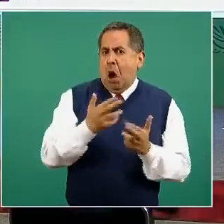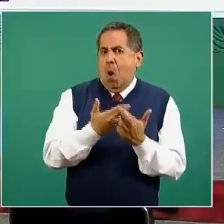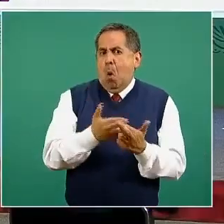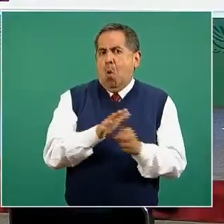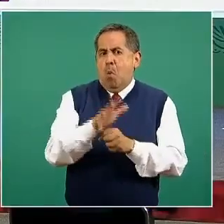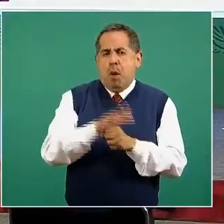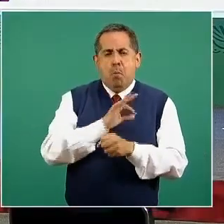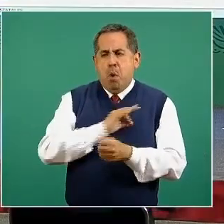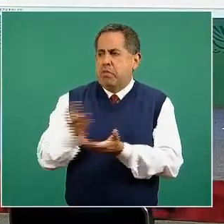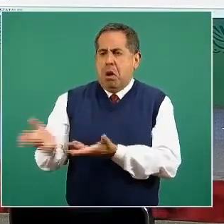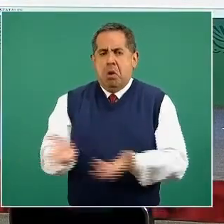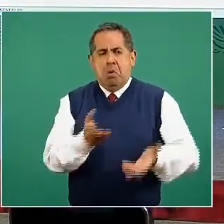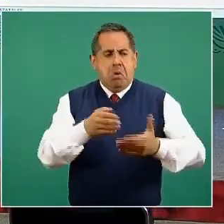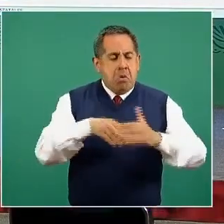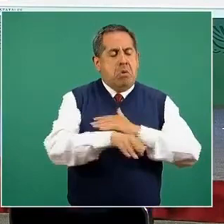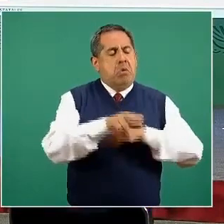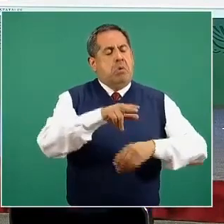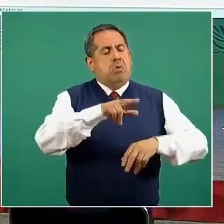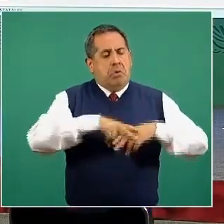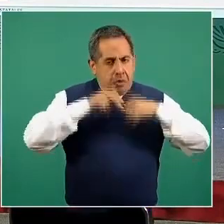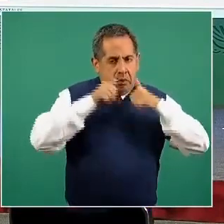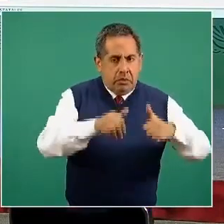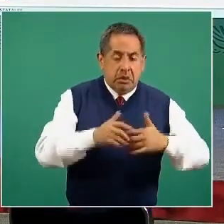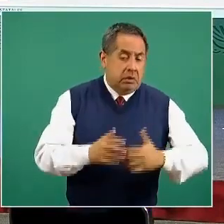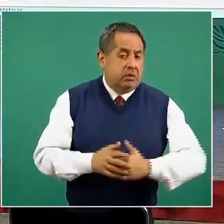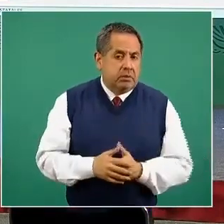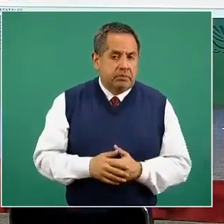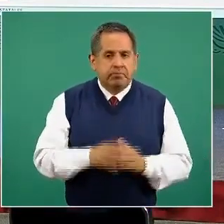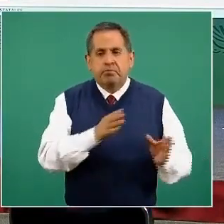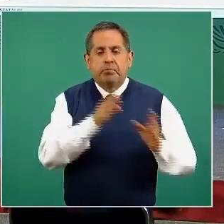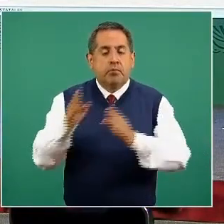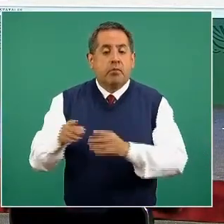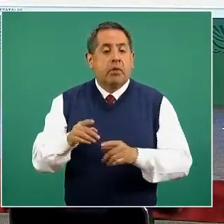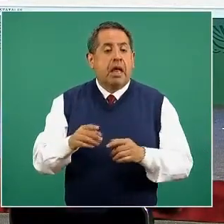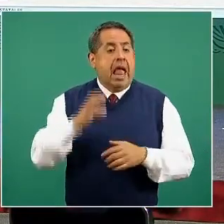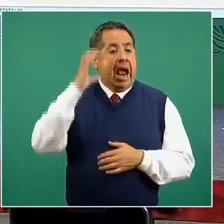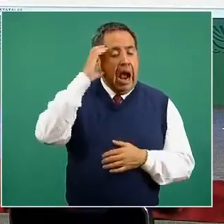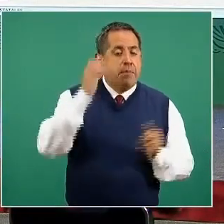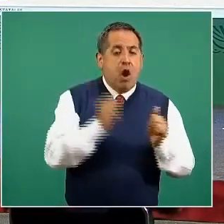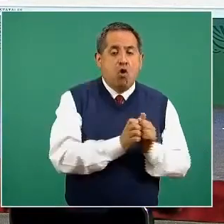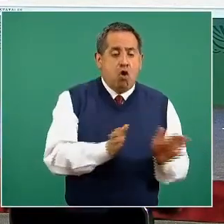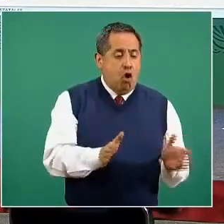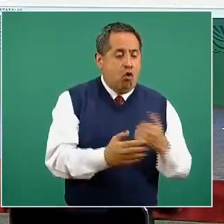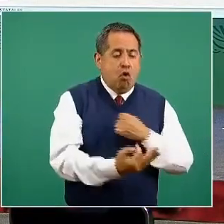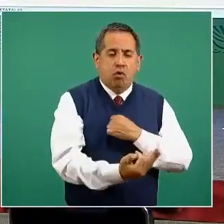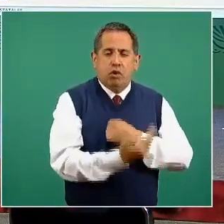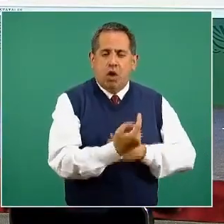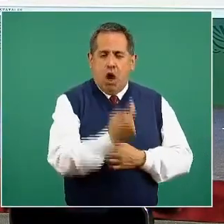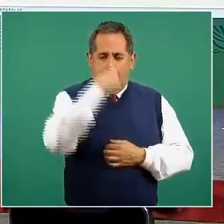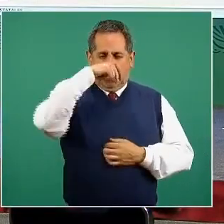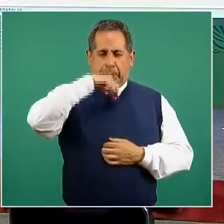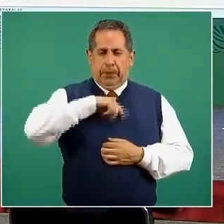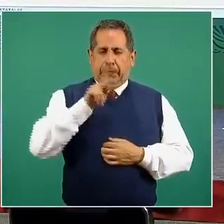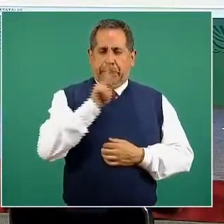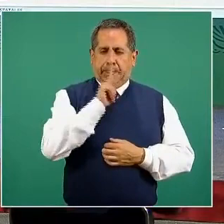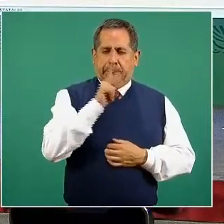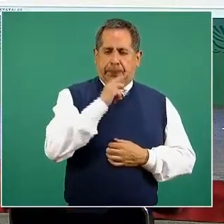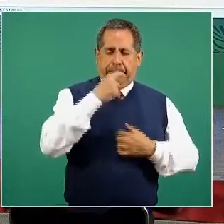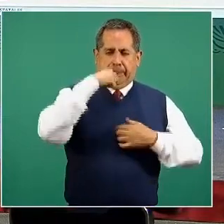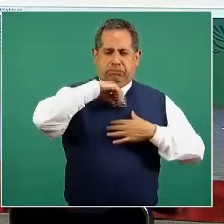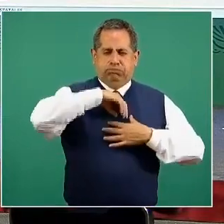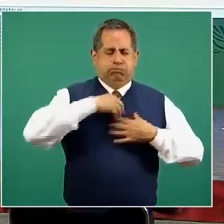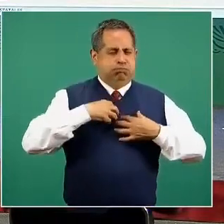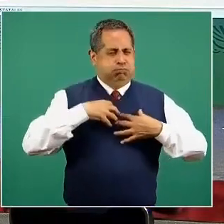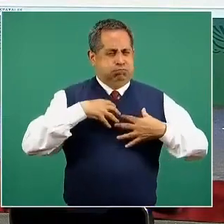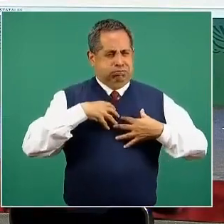misma información, pero ahora enfocada a las camas con ventilador, que se reservan precisamente para los pacientes más